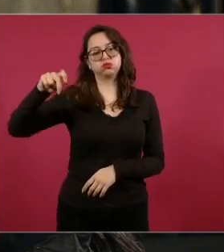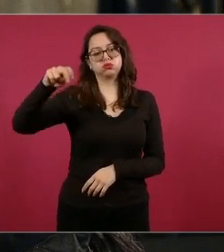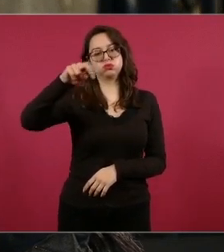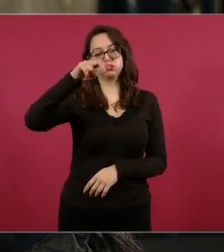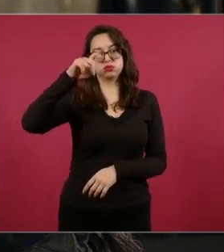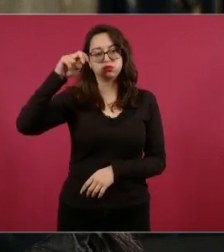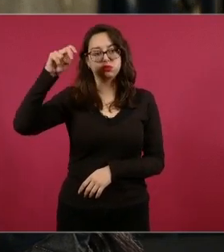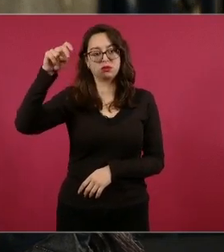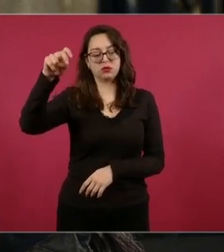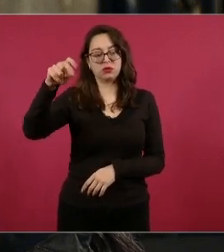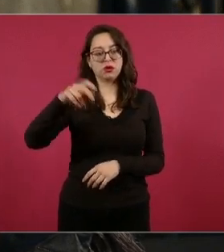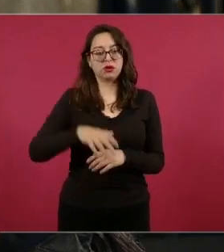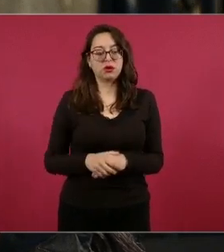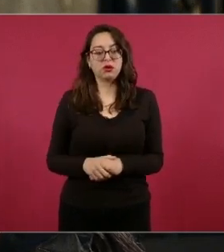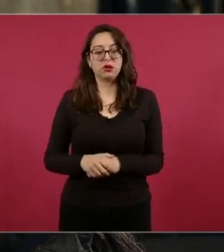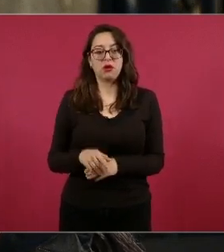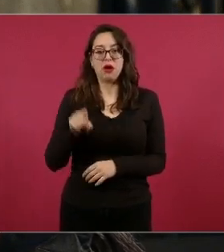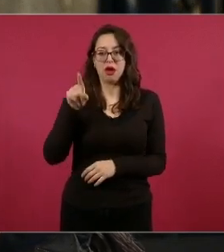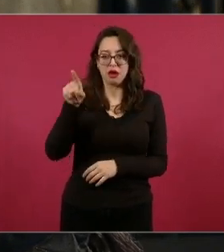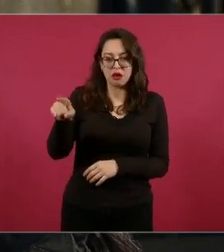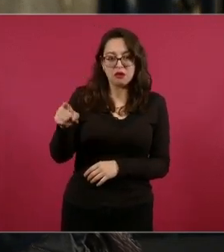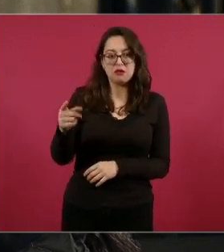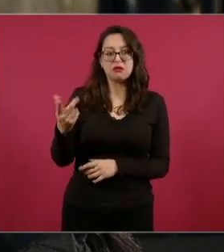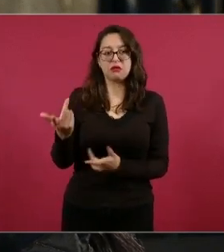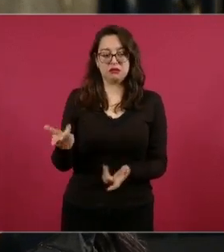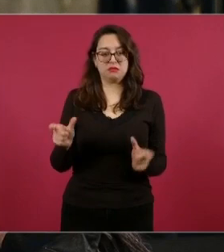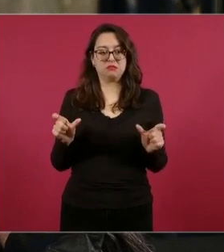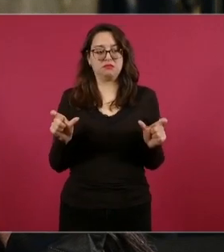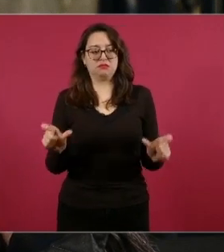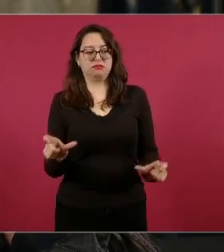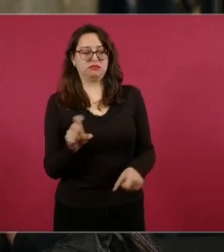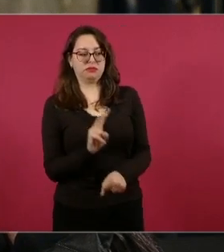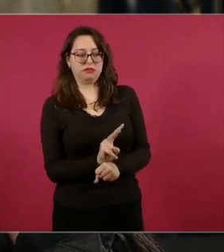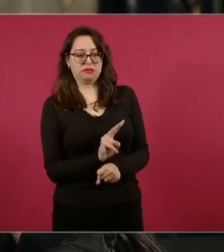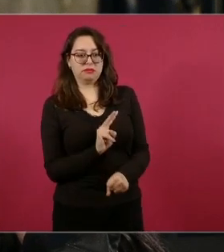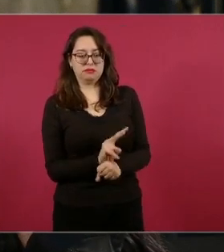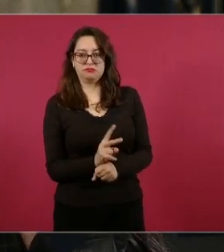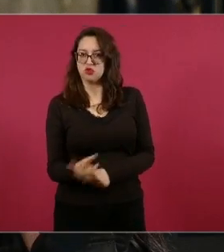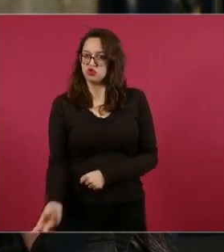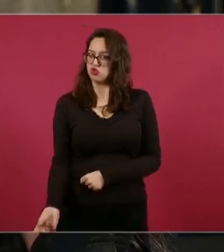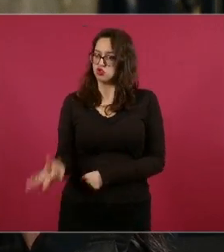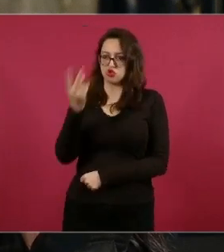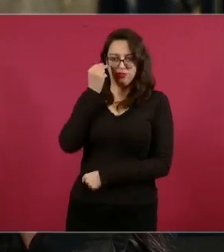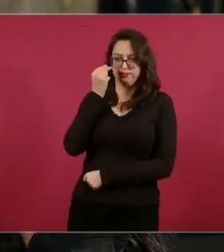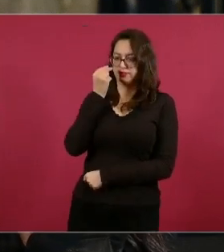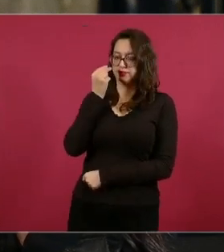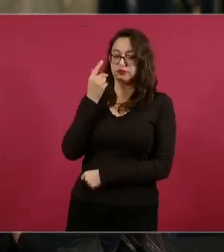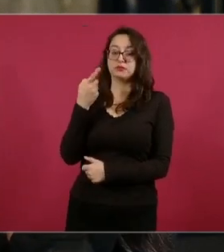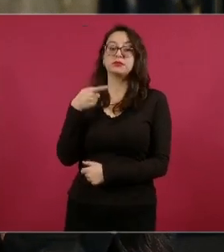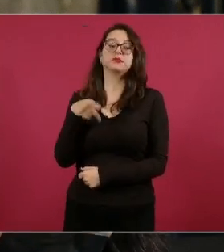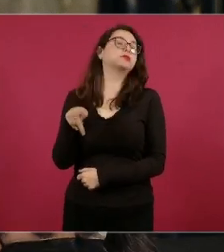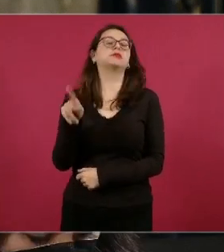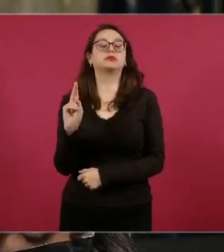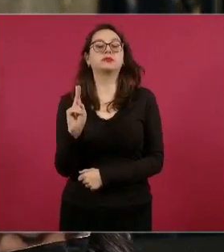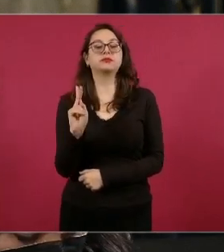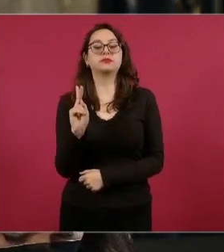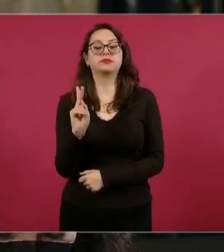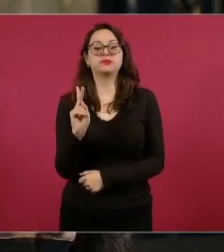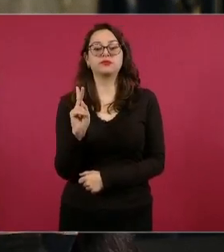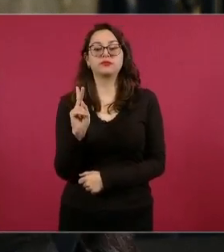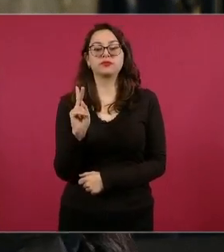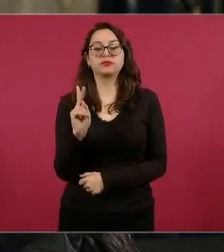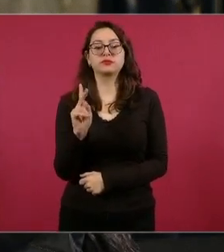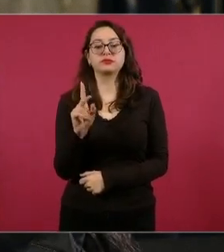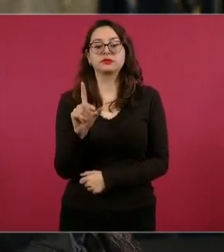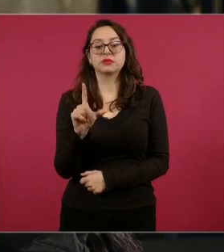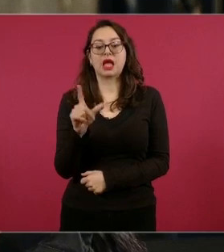abrí la puerta y había un elemento del Estado Mayor Presidencial, me impidió el paso, pero estaba